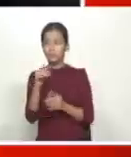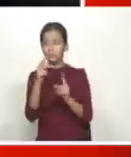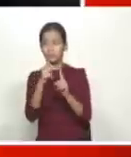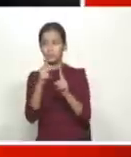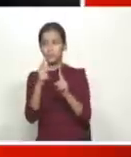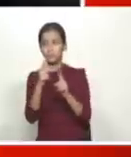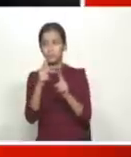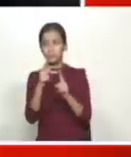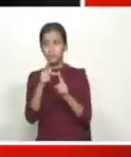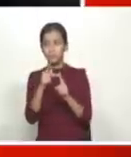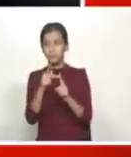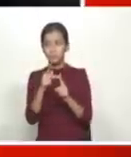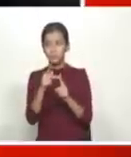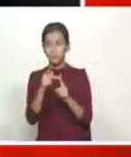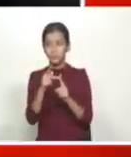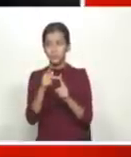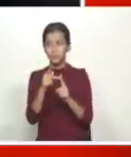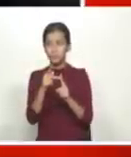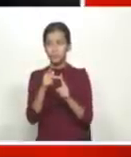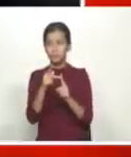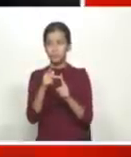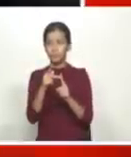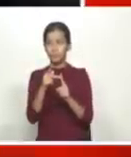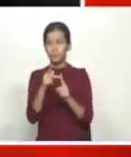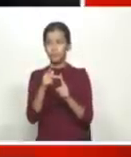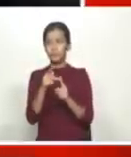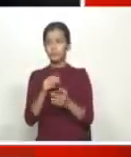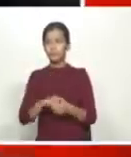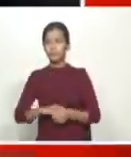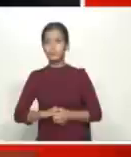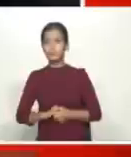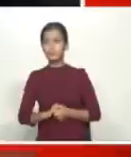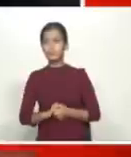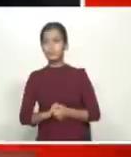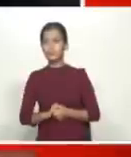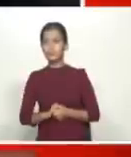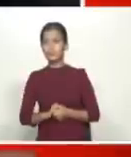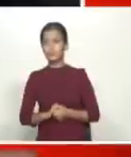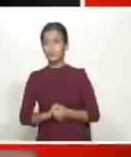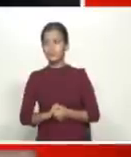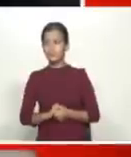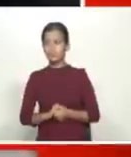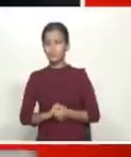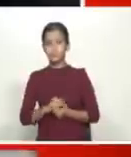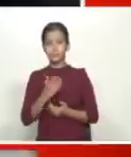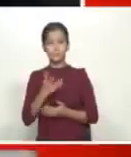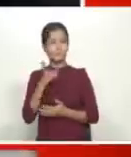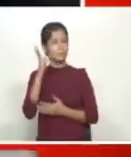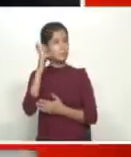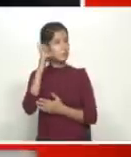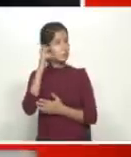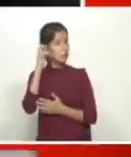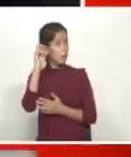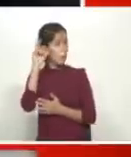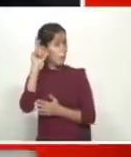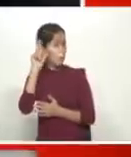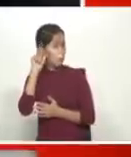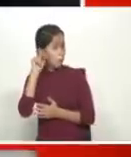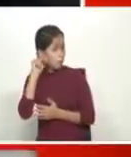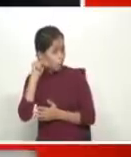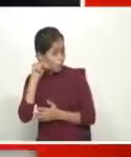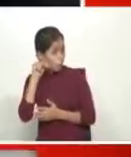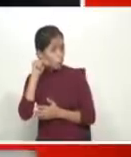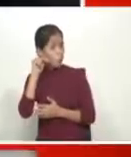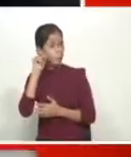Kimberly, espérate que es mi turno, está ejerciendo el poder. Se ejerce en cada minuto, en cada segundo. El ser humano ejerce el poder en forma